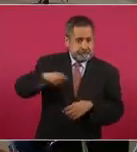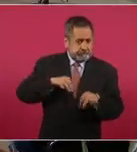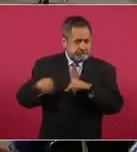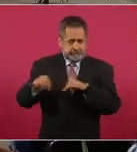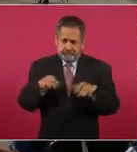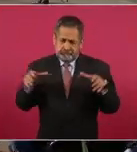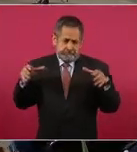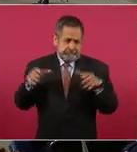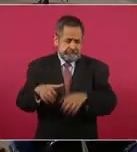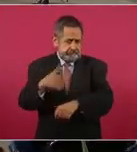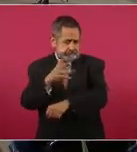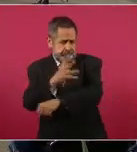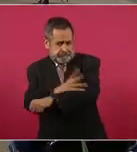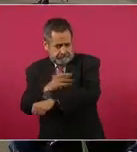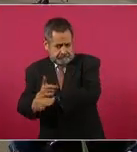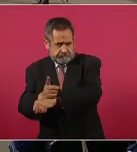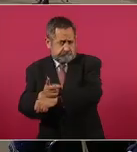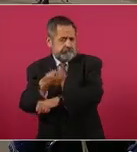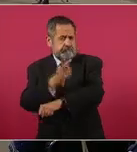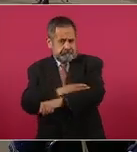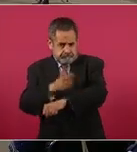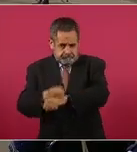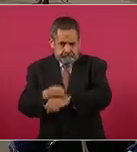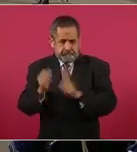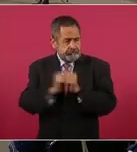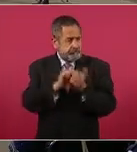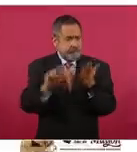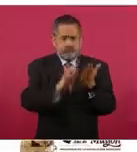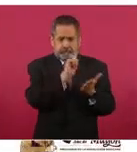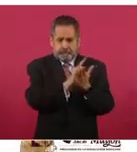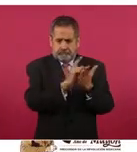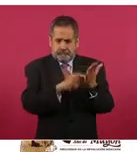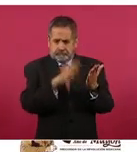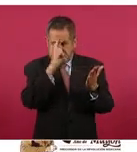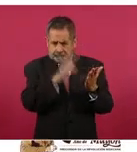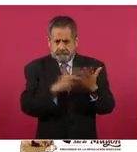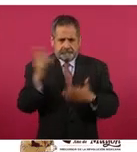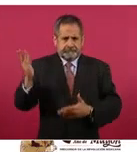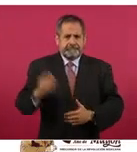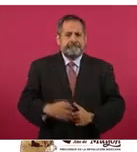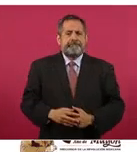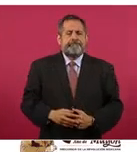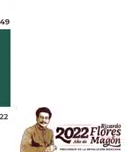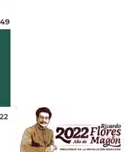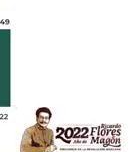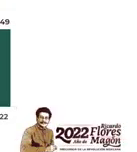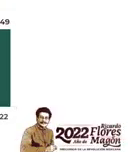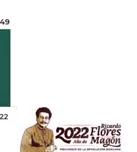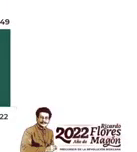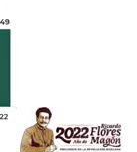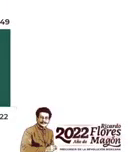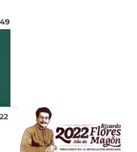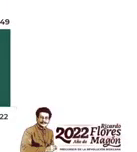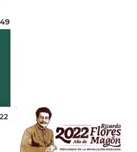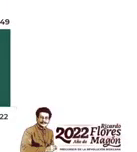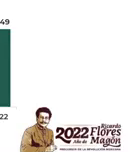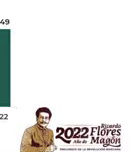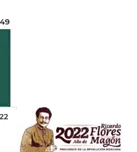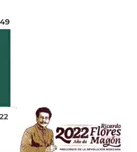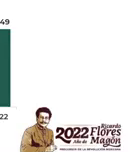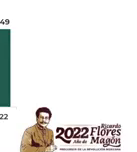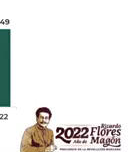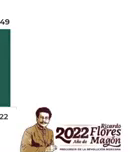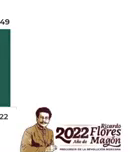mucha honestidad y en estricto apego a la ley y sin discriminaciones y con piso parejo, nos lleva a buenos resultados en